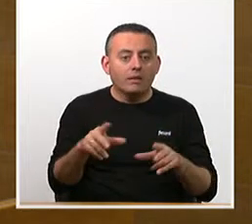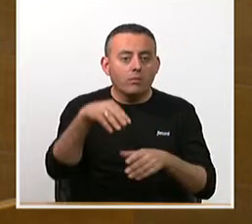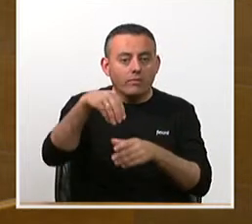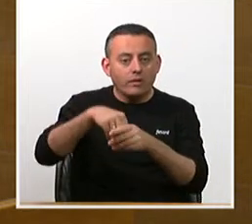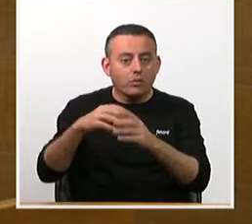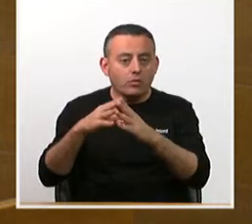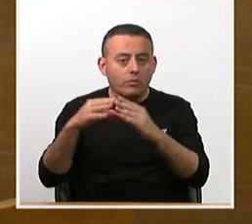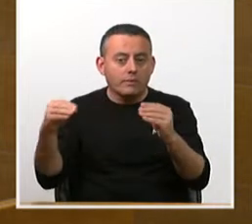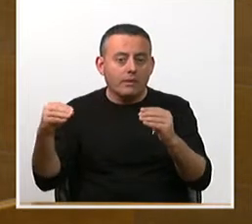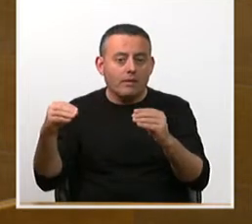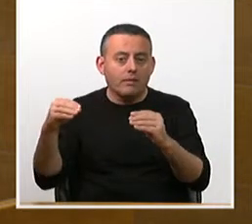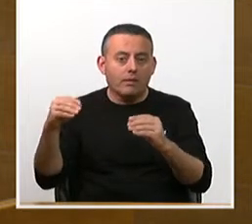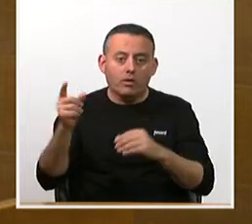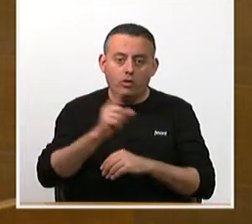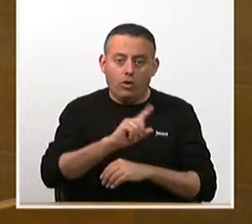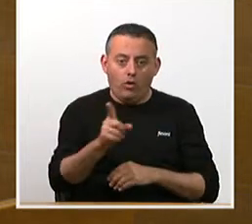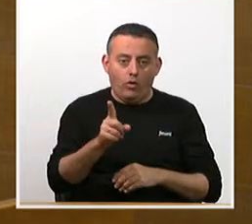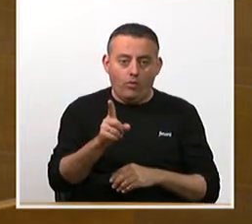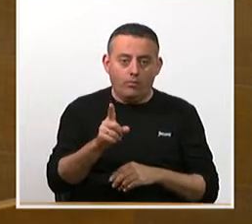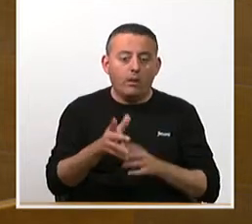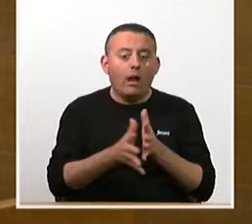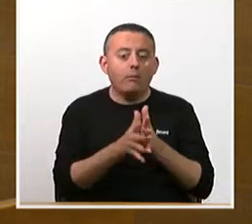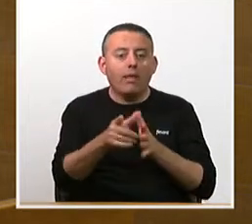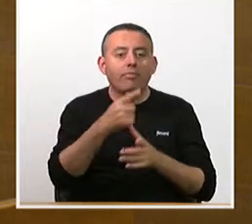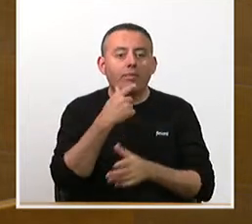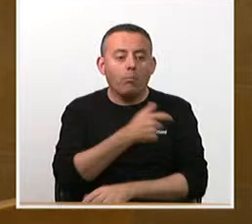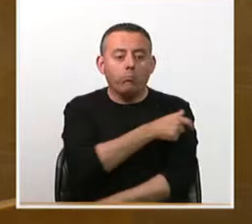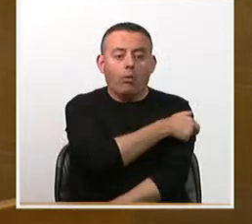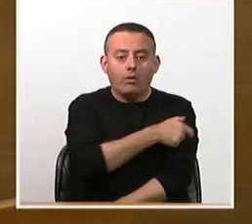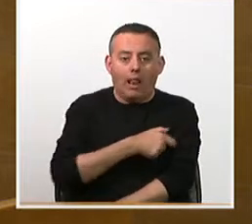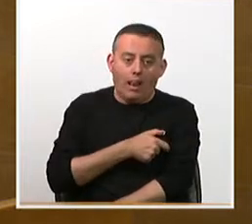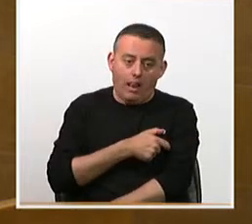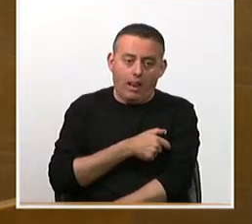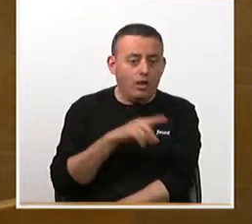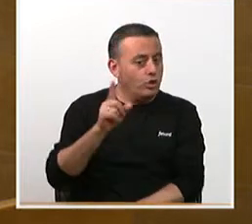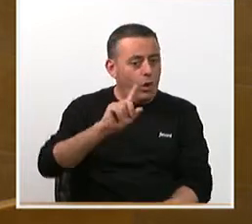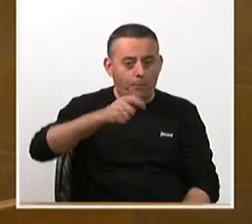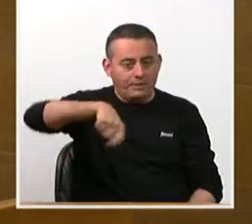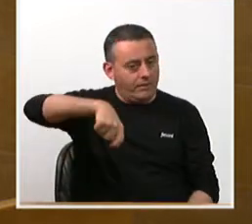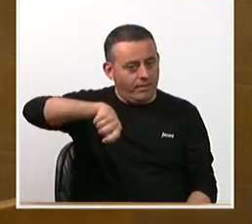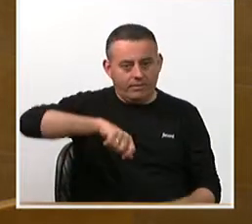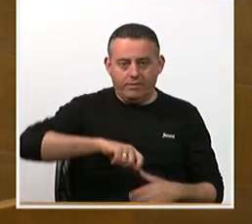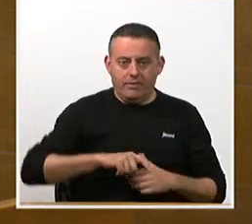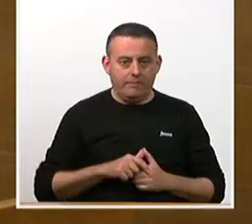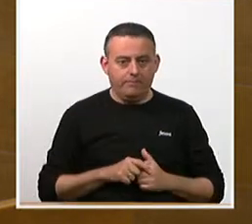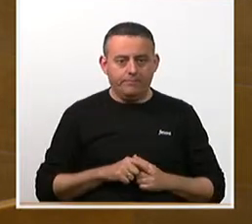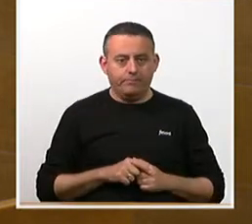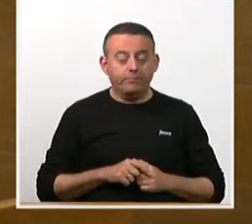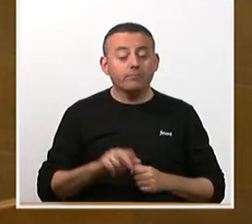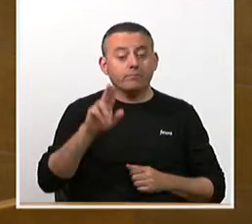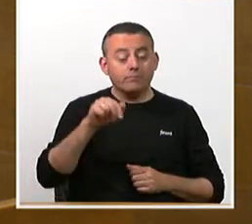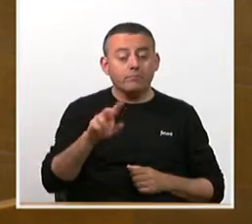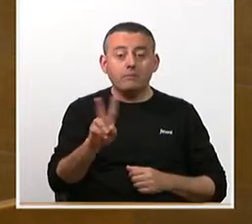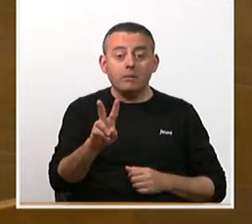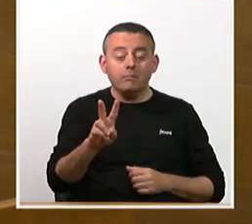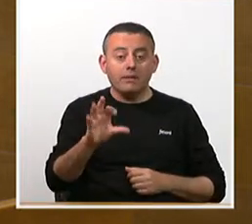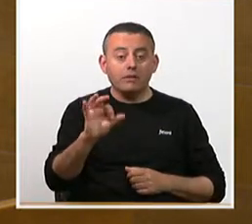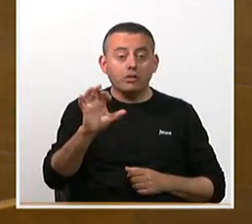correspondente Esla vocals vocals no de la presidencia que